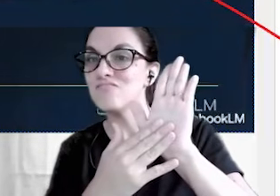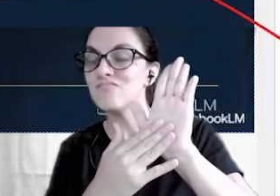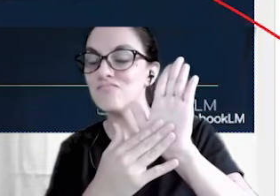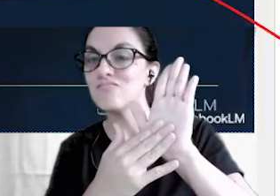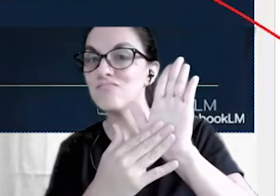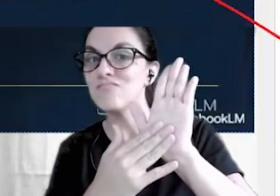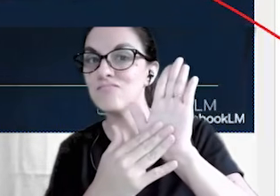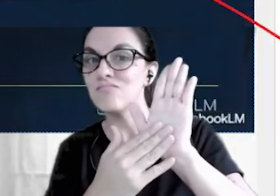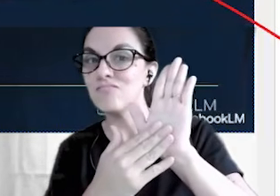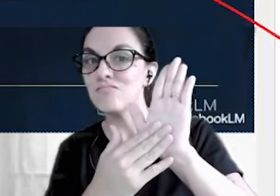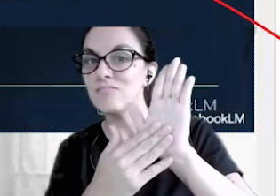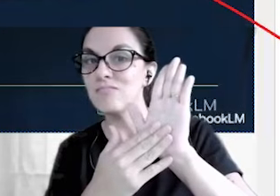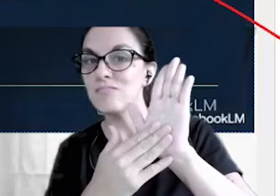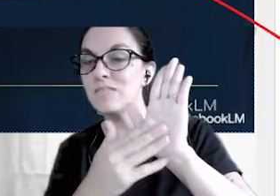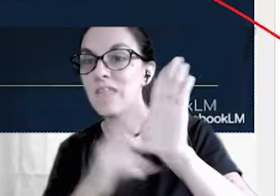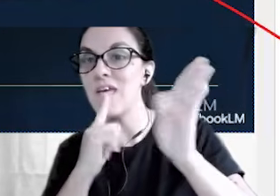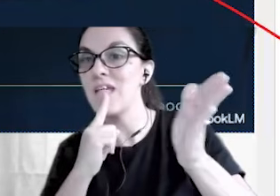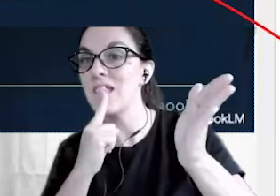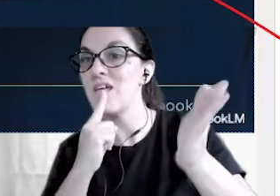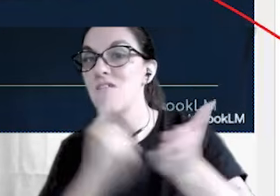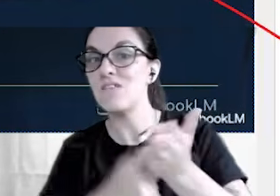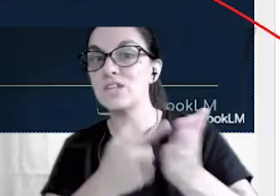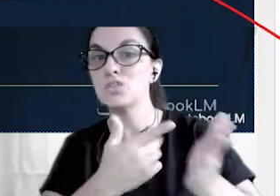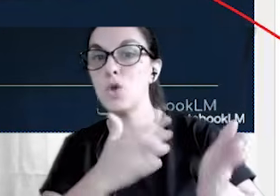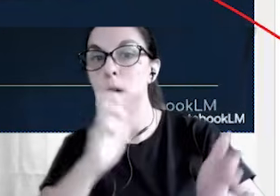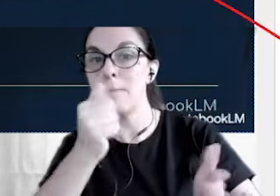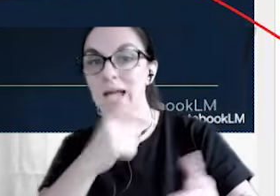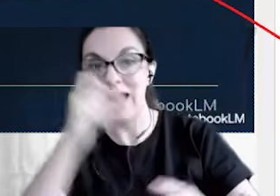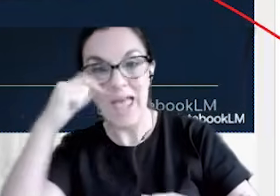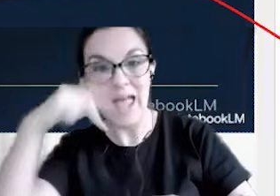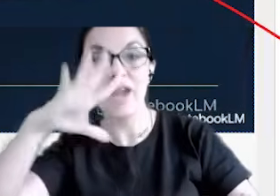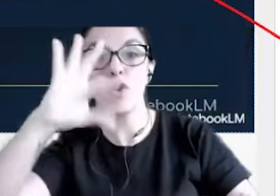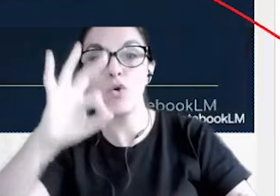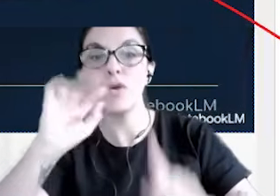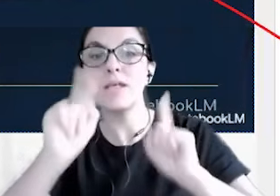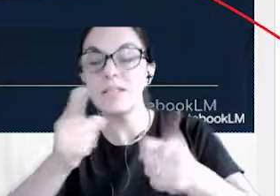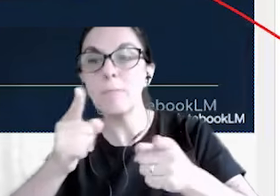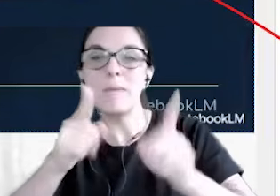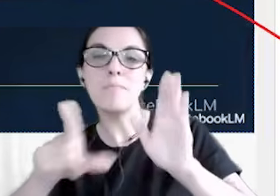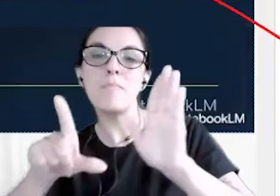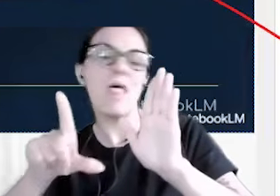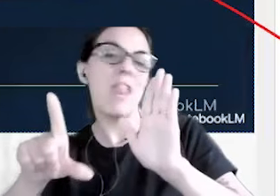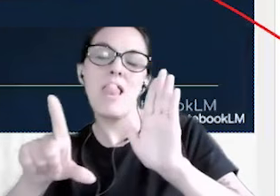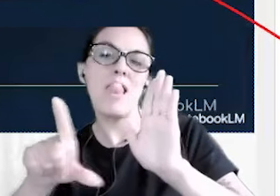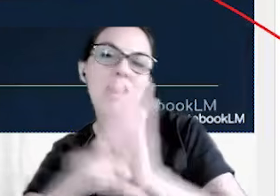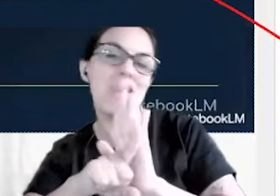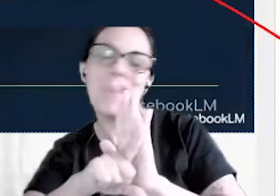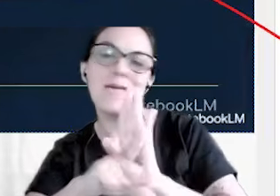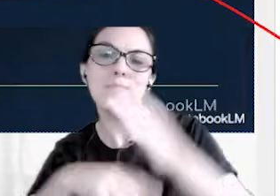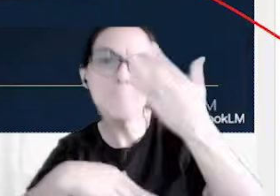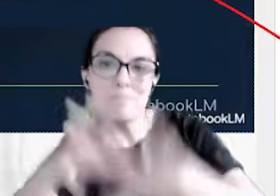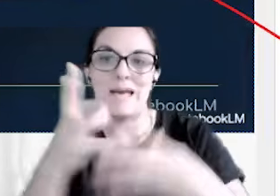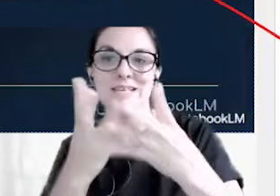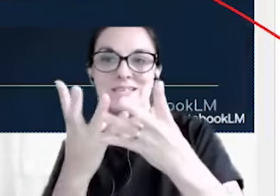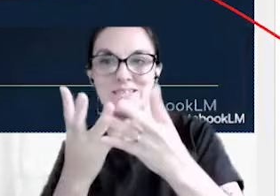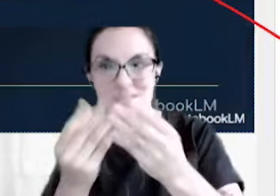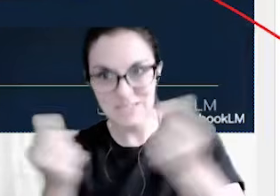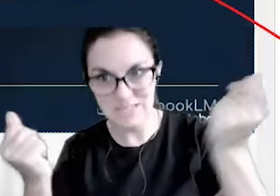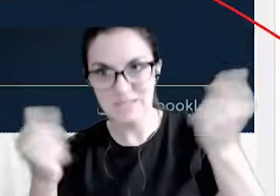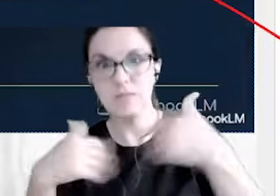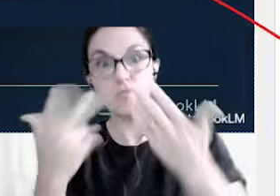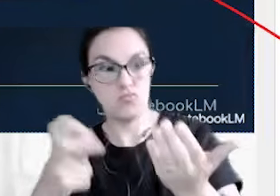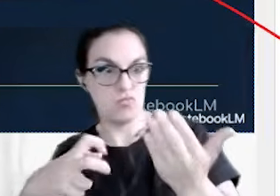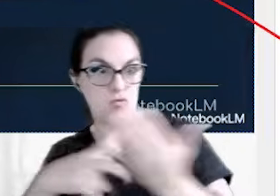del fallo Palermo y la ley penal más benigna. Obviamente, los fiscales ante esta